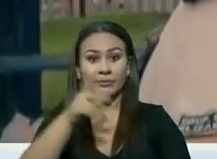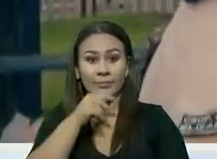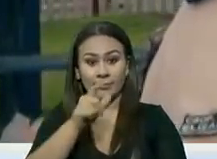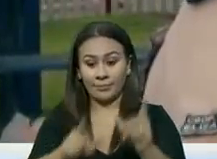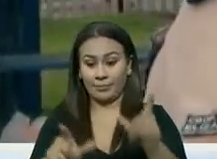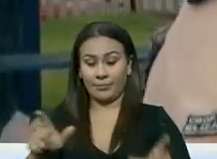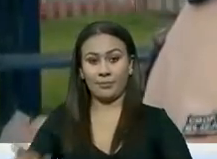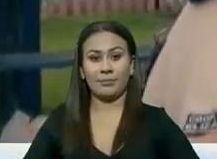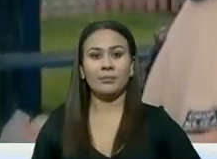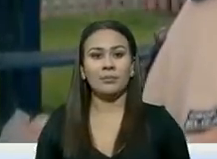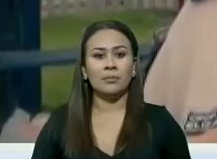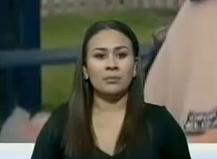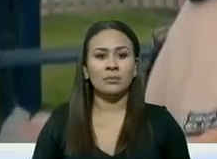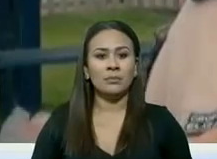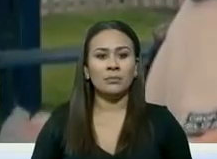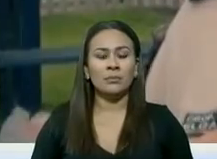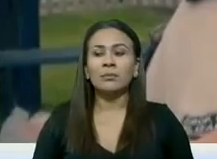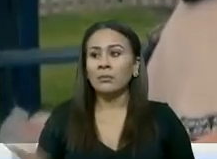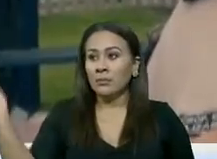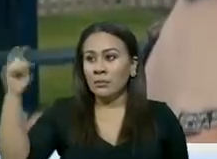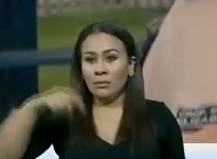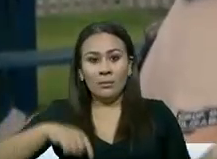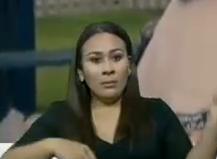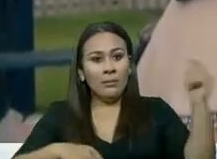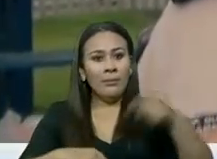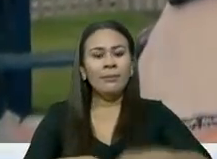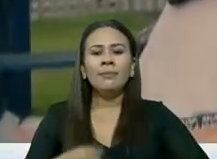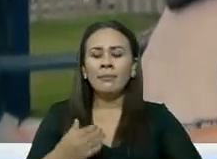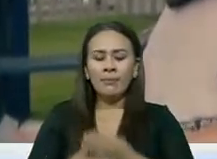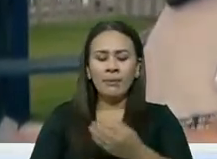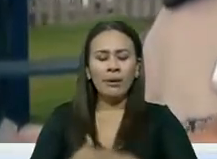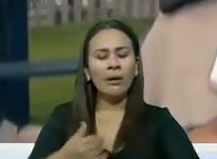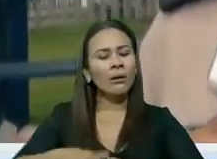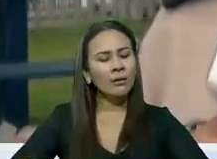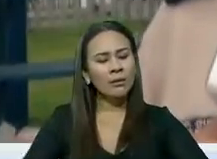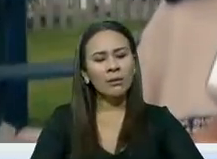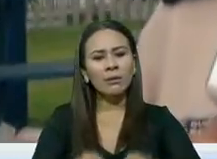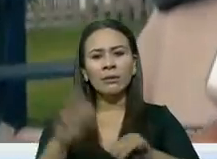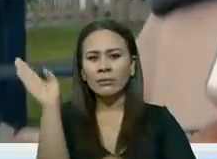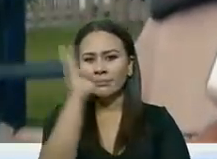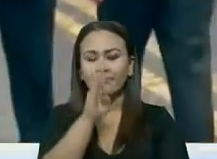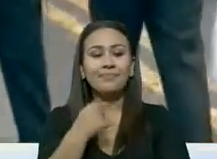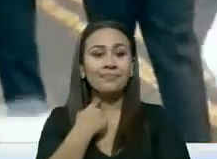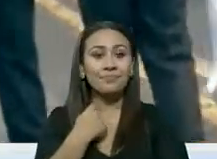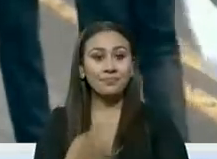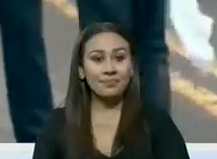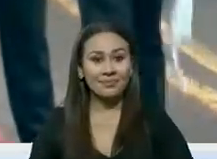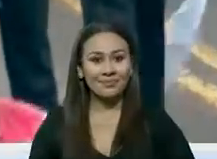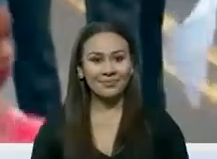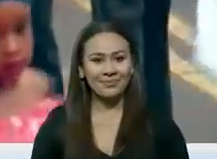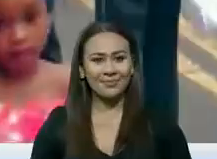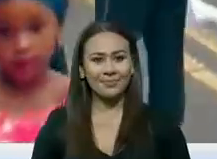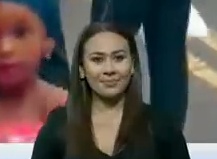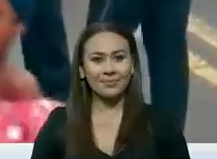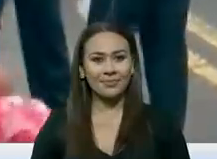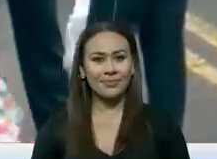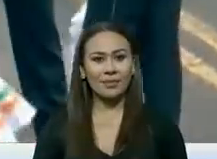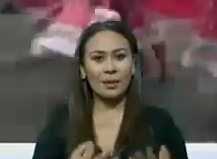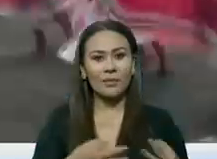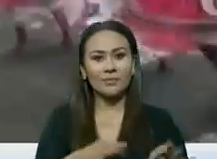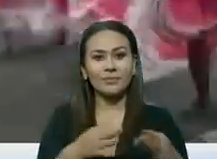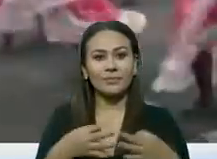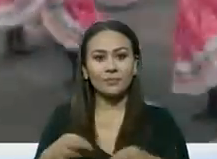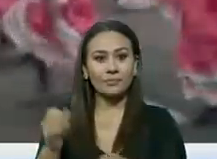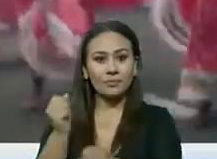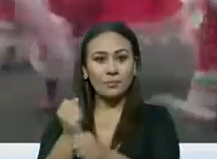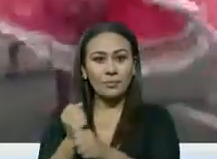siguen ingresando a la institución no la dejen morir y continúe. Debido a la modalidad de su trabajo,